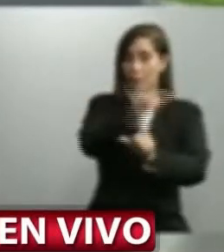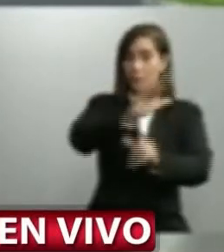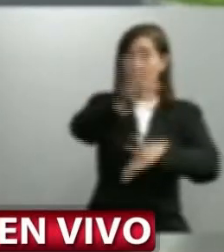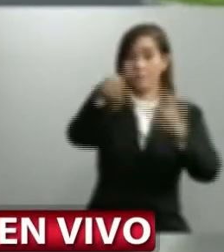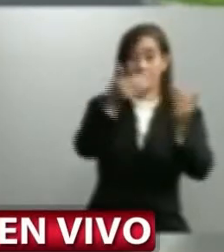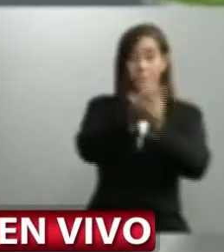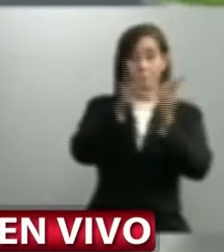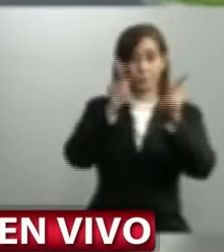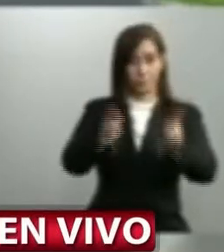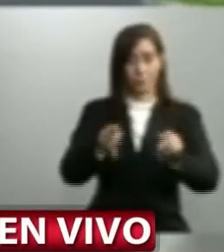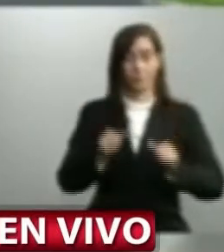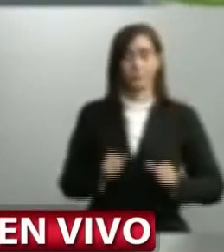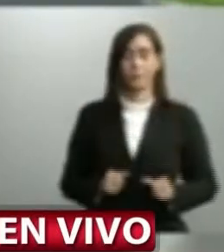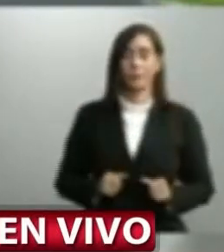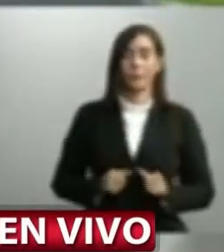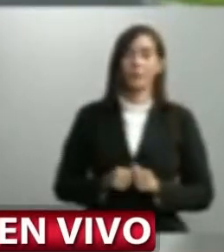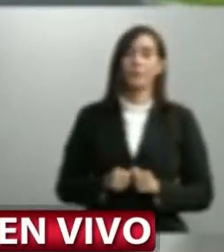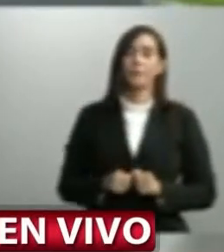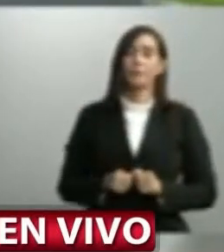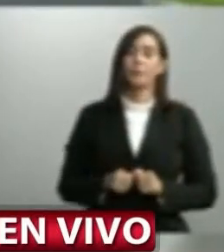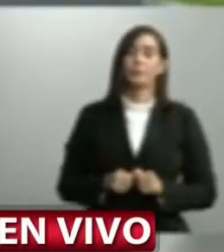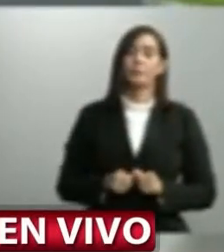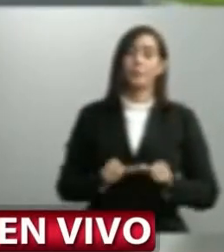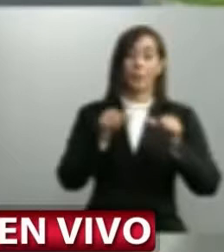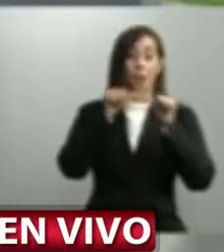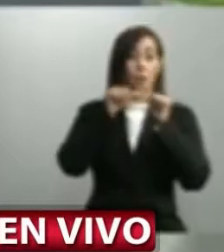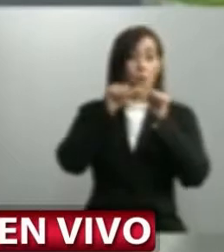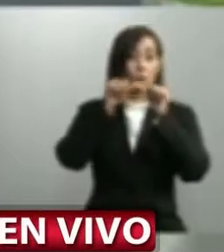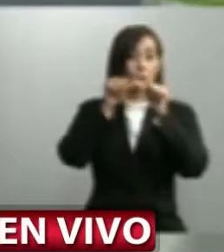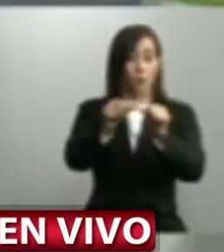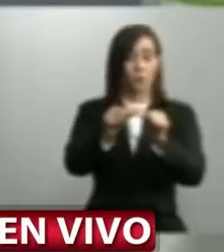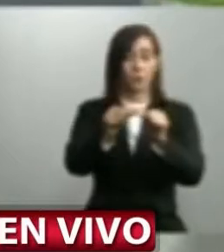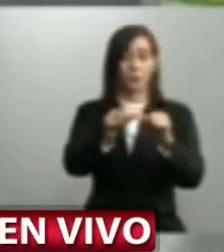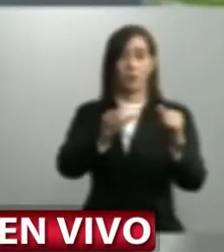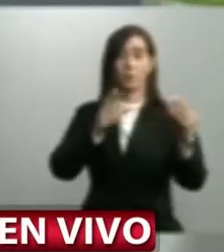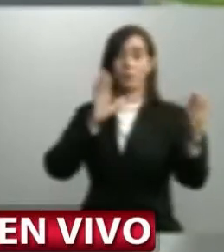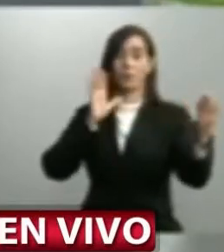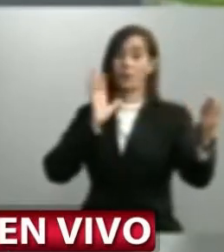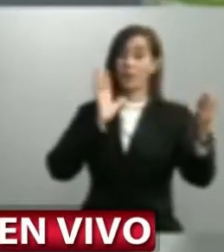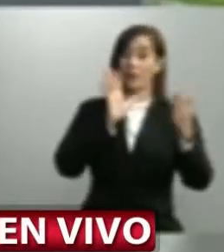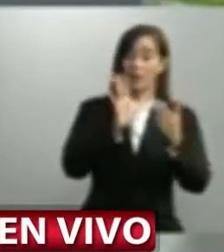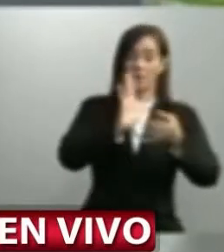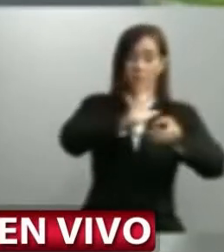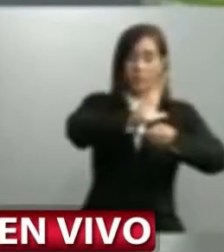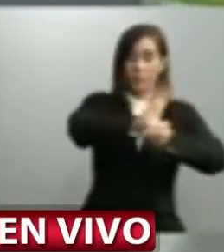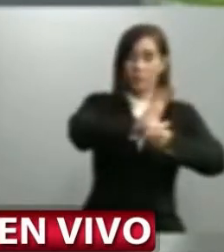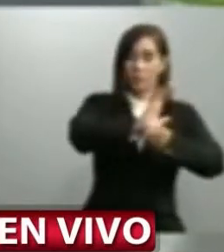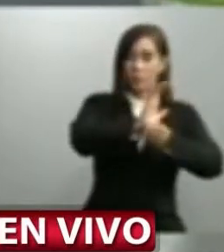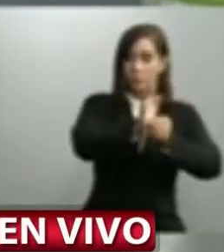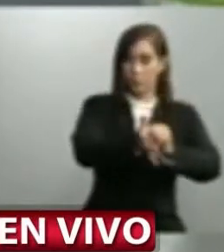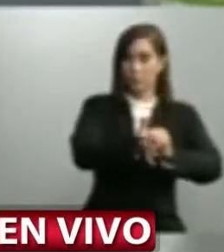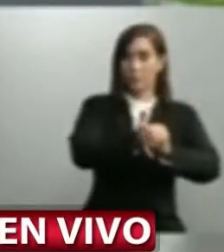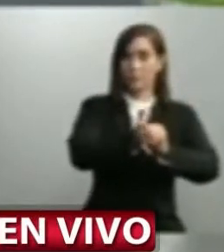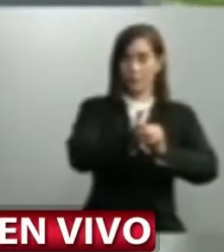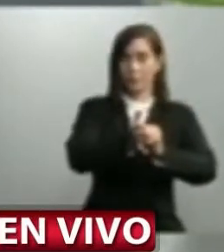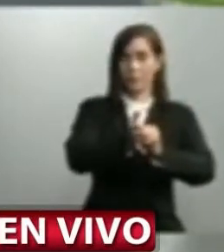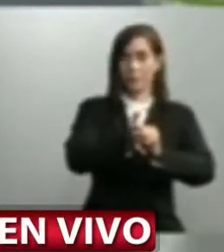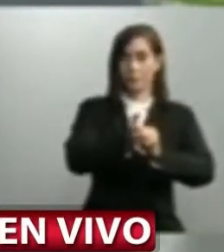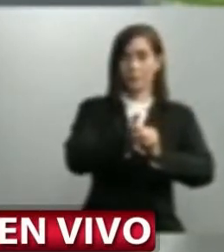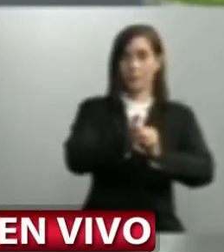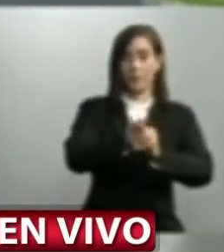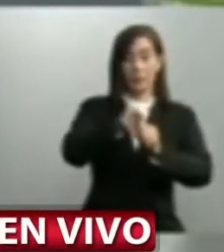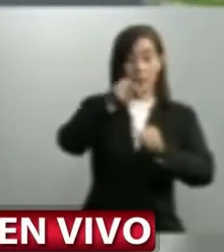población. Continuamos enfrentando el COVID-19 y ello